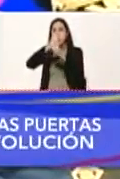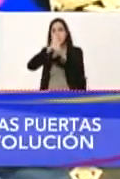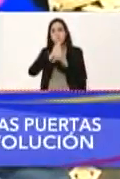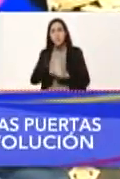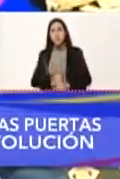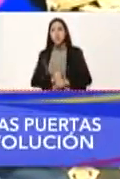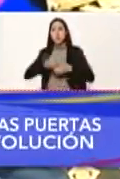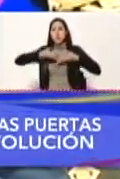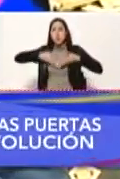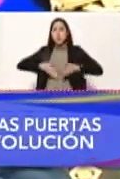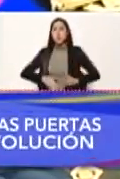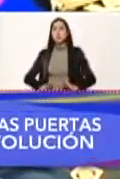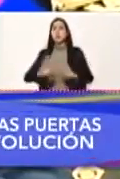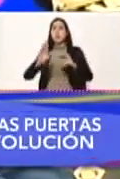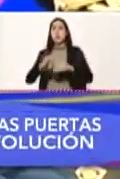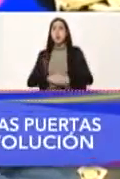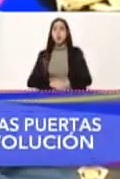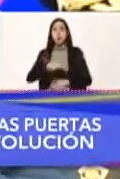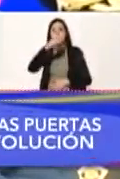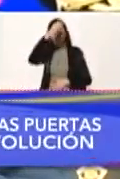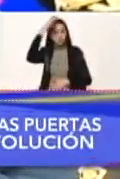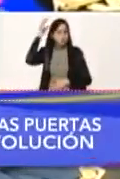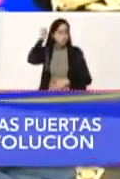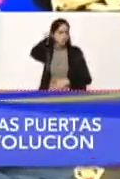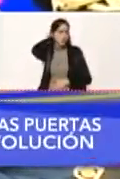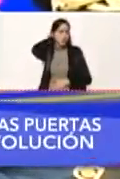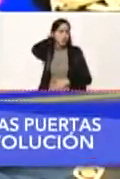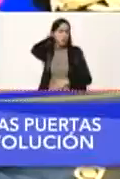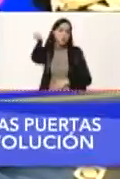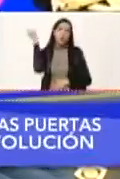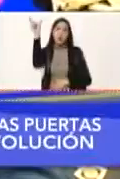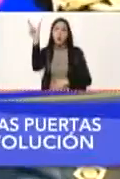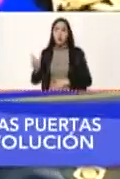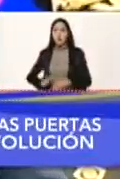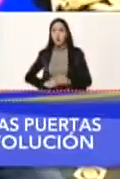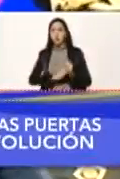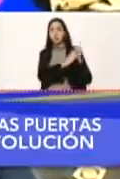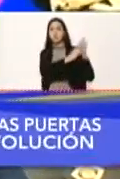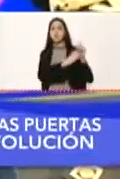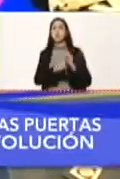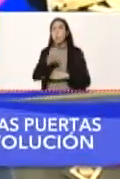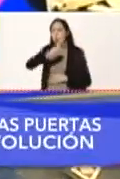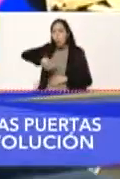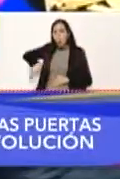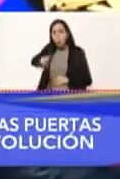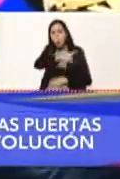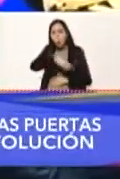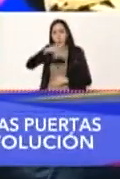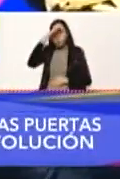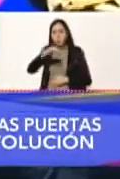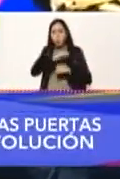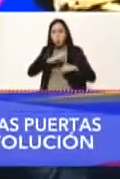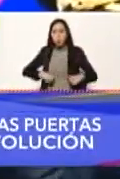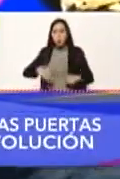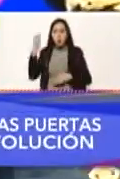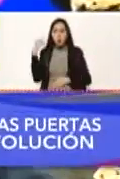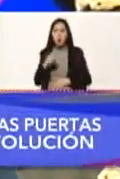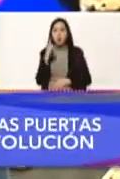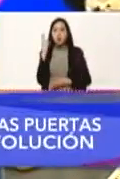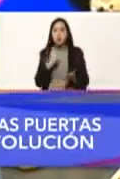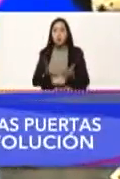del nacimiento del gran Francisco de Miranda. Ustedes, en el